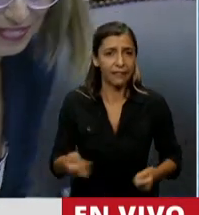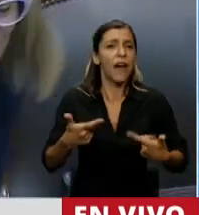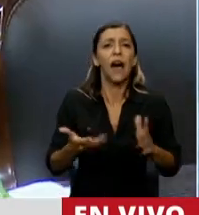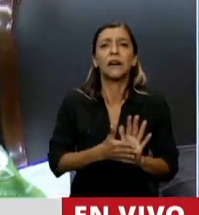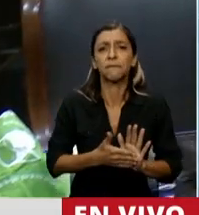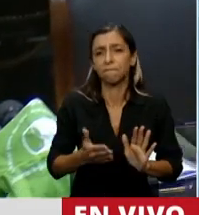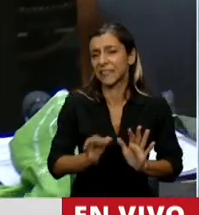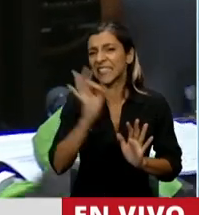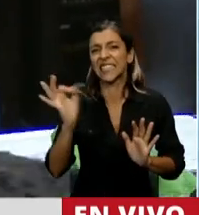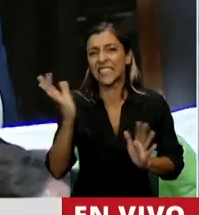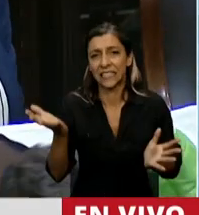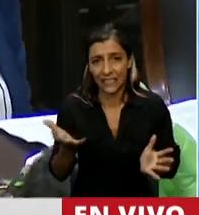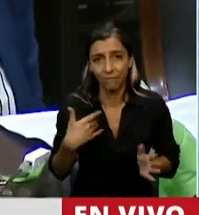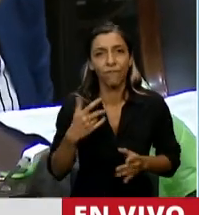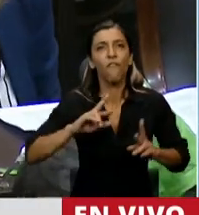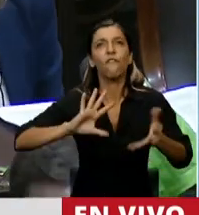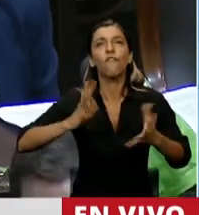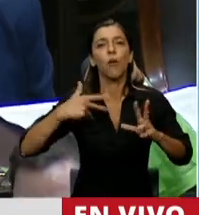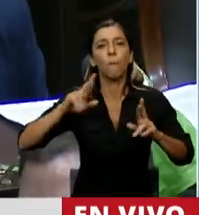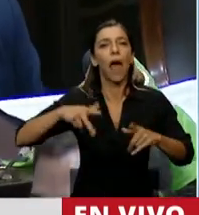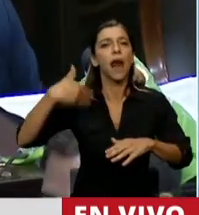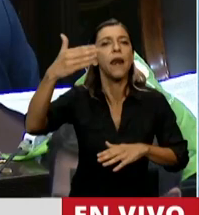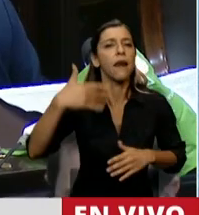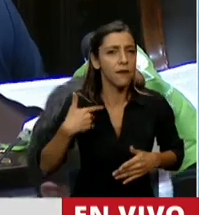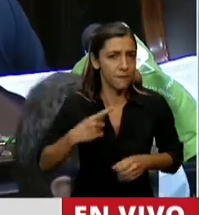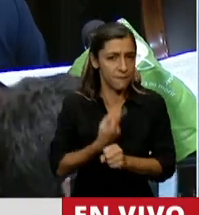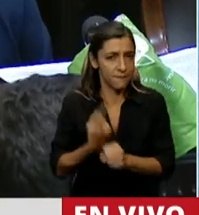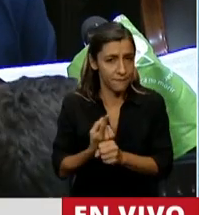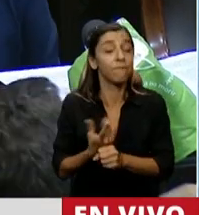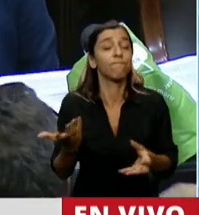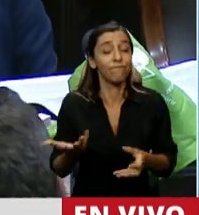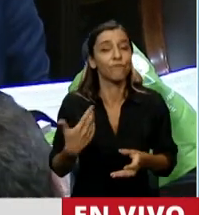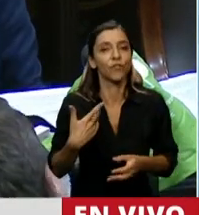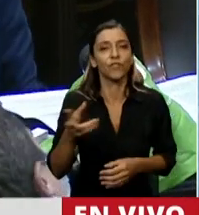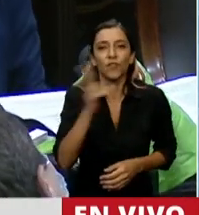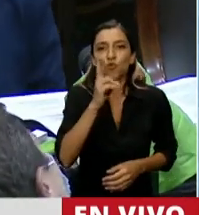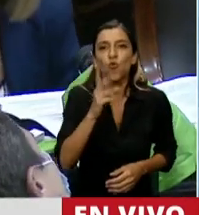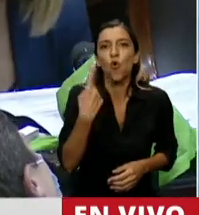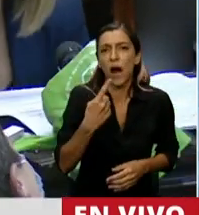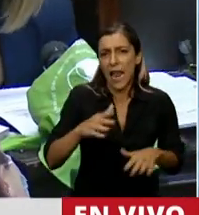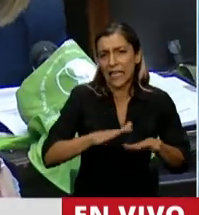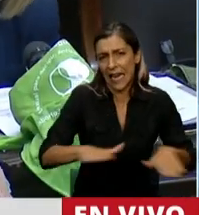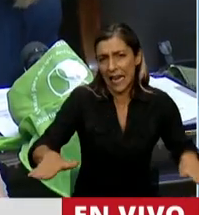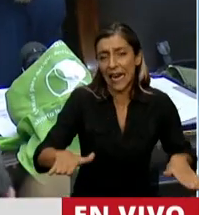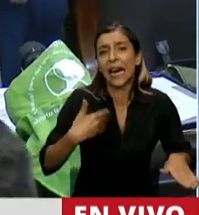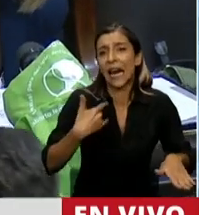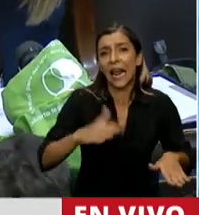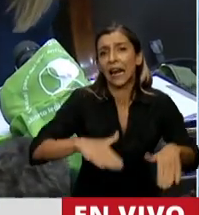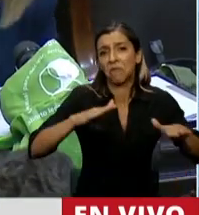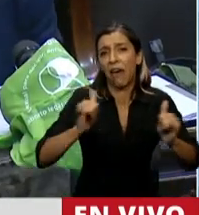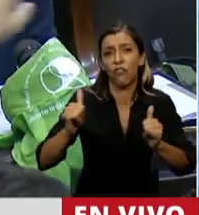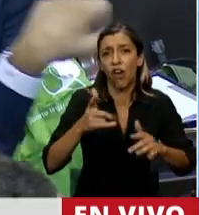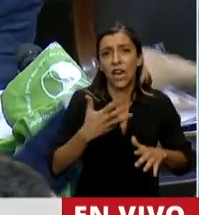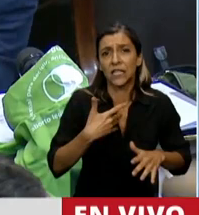suficientes para planificar nuestras vidas y nos empuja y las empuja a muchas niñas a ser madres a una edad